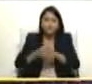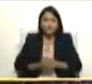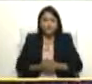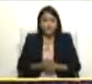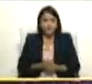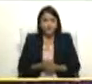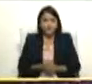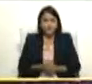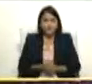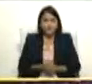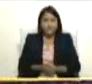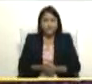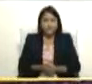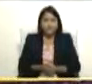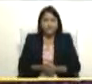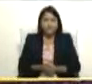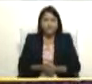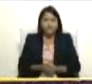Rodríguez.